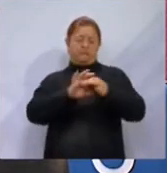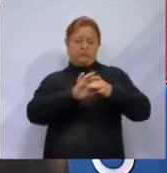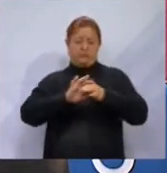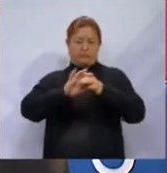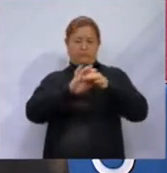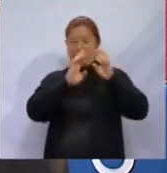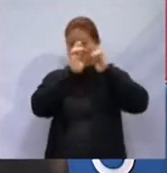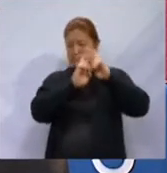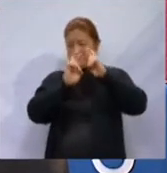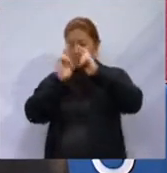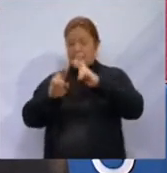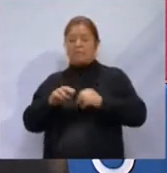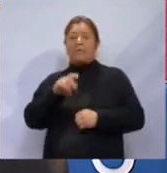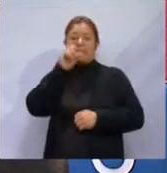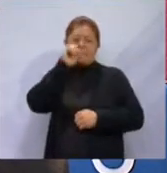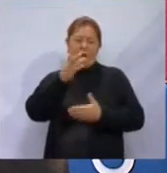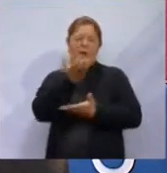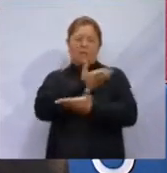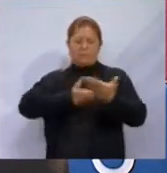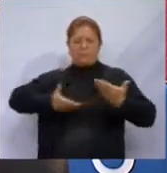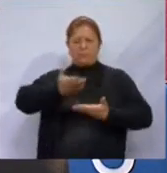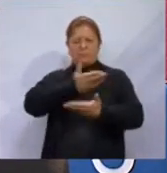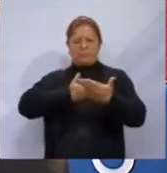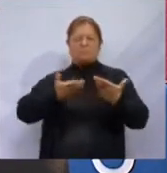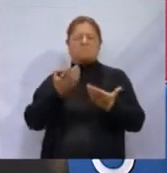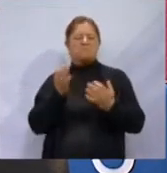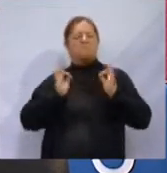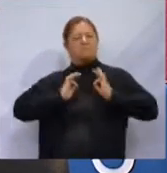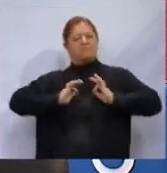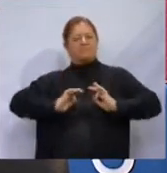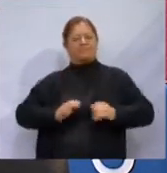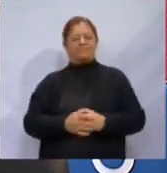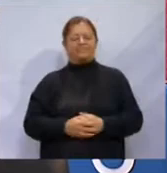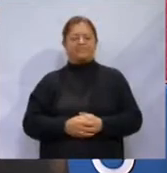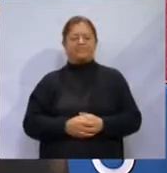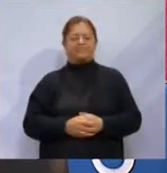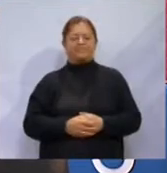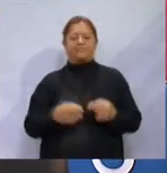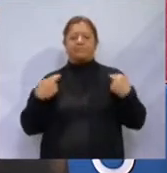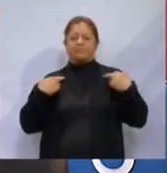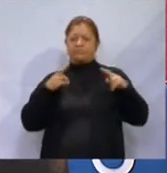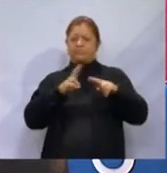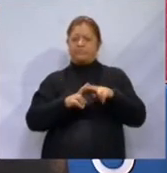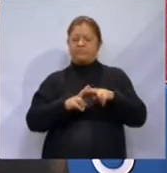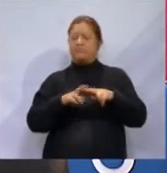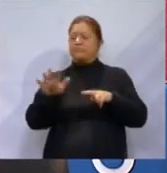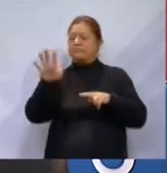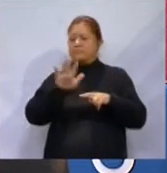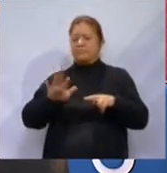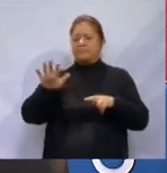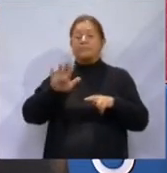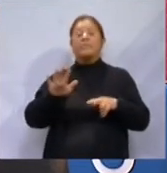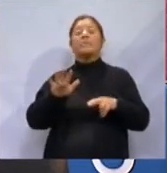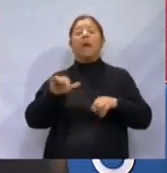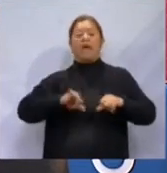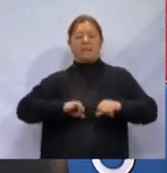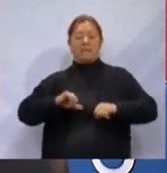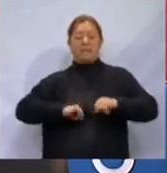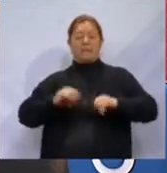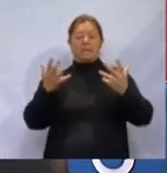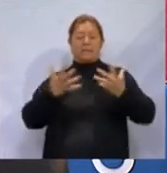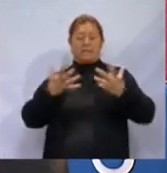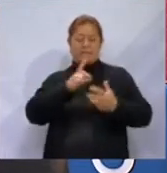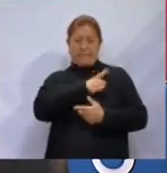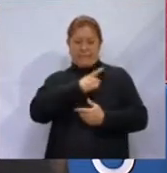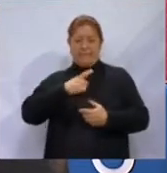puedan convivir en armonía. Y los maestros, pues debemos de realizar actividades